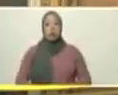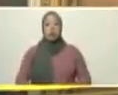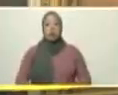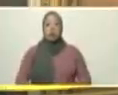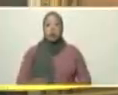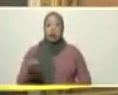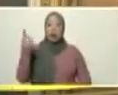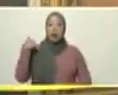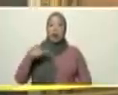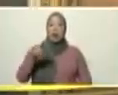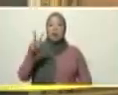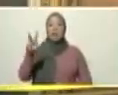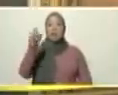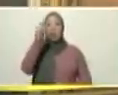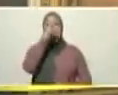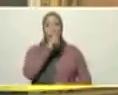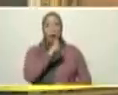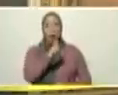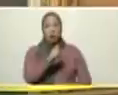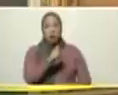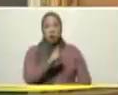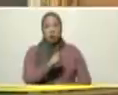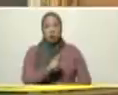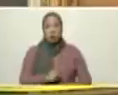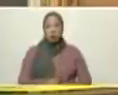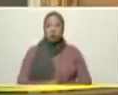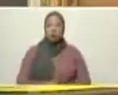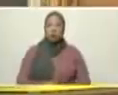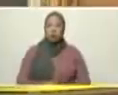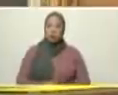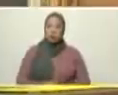hace 20 años.